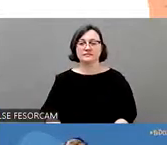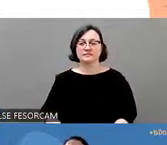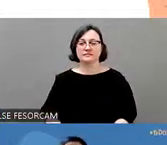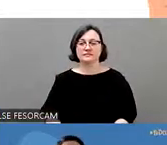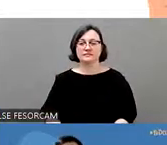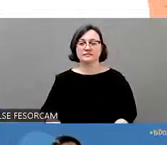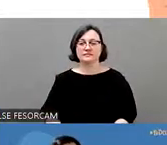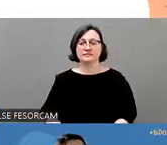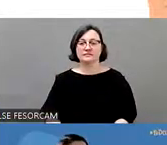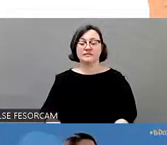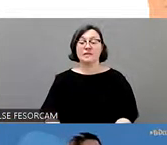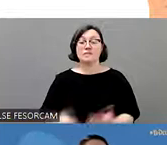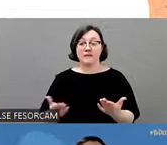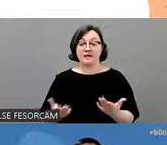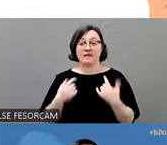es necesario